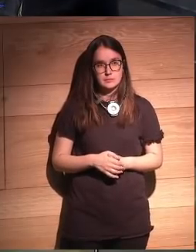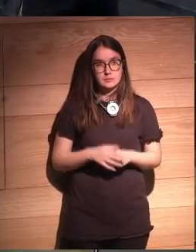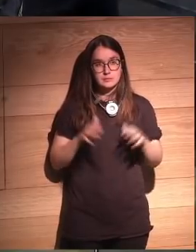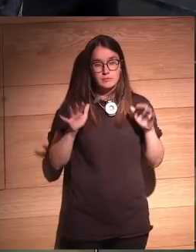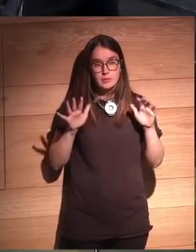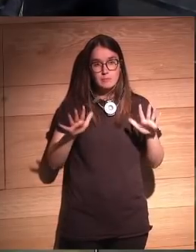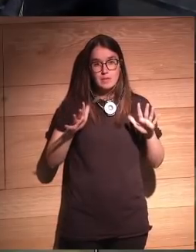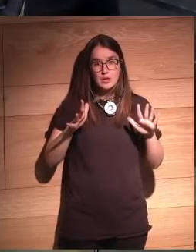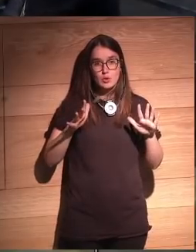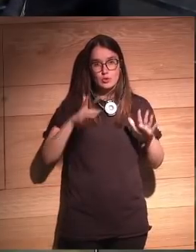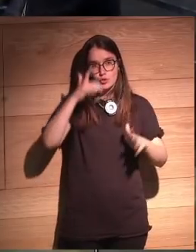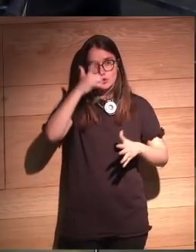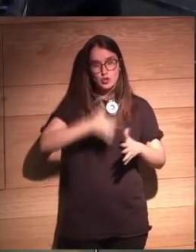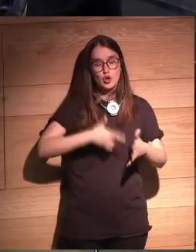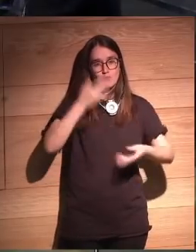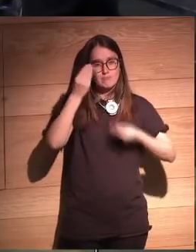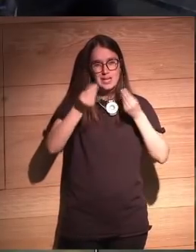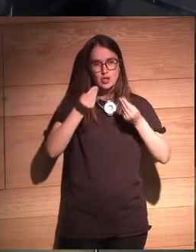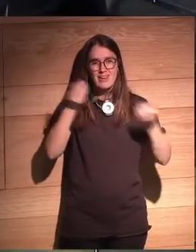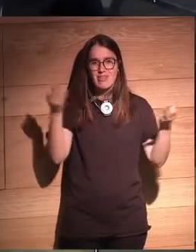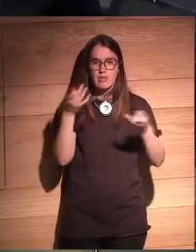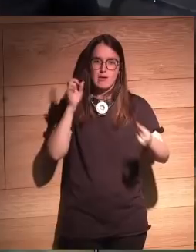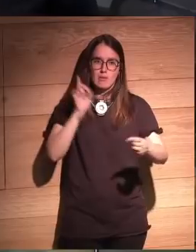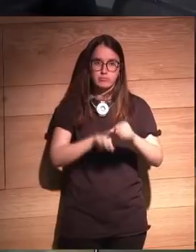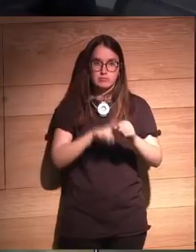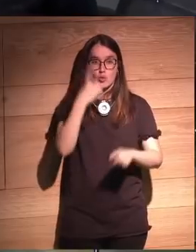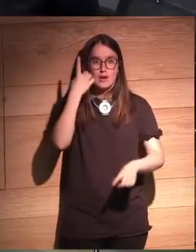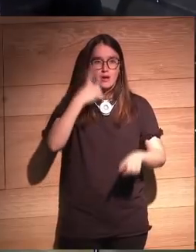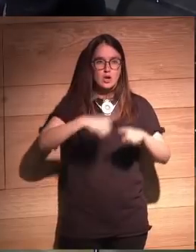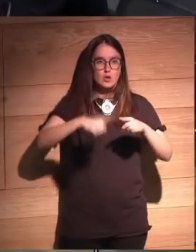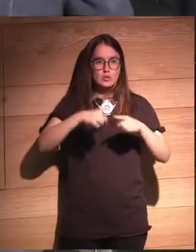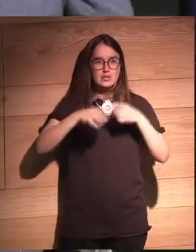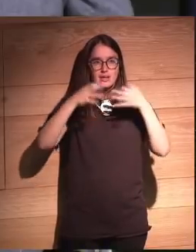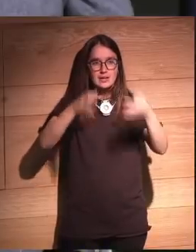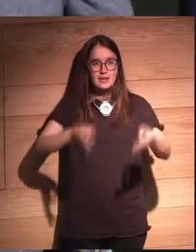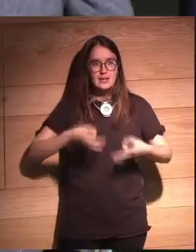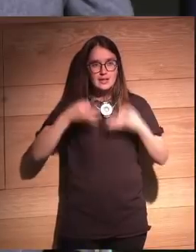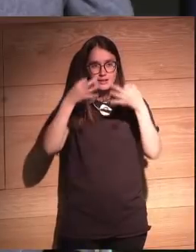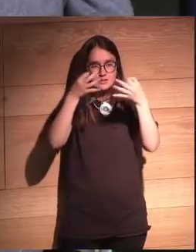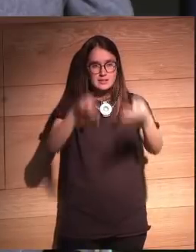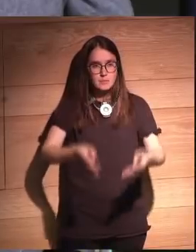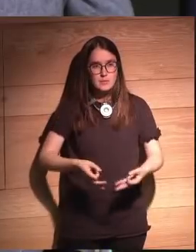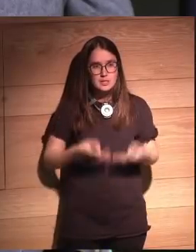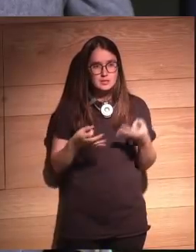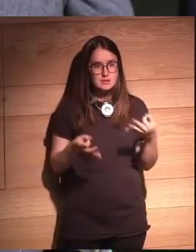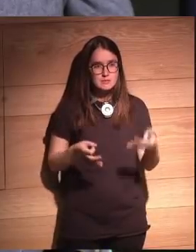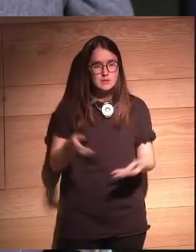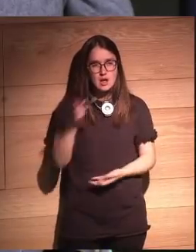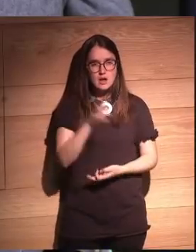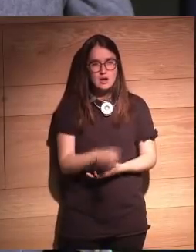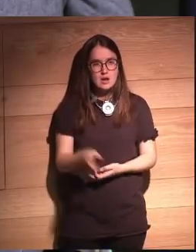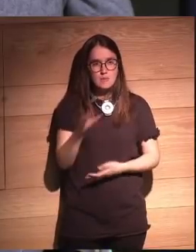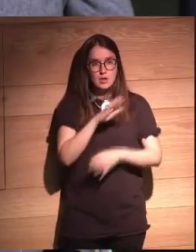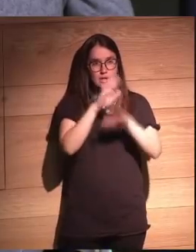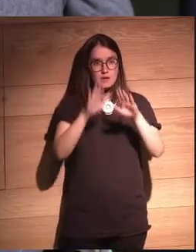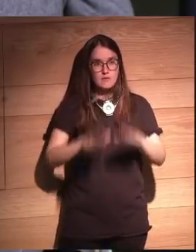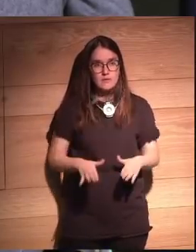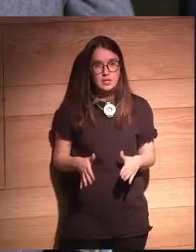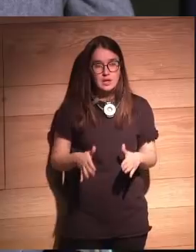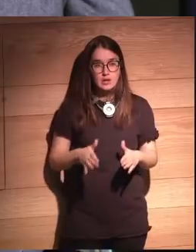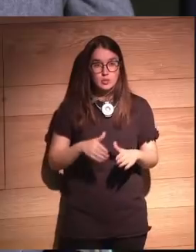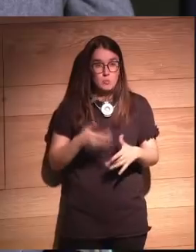Pero yo creo que debe estar. Y una cosa que siempre cuento, me lo he contado porque soy al final me voy a convertir en